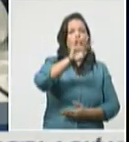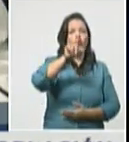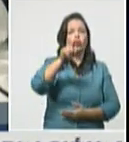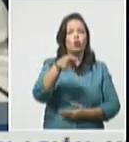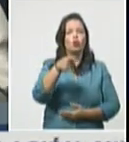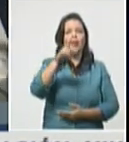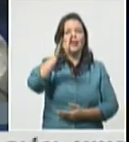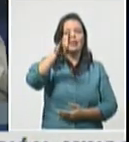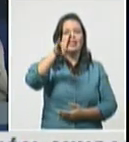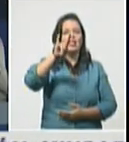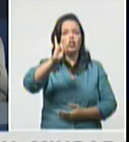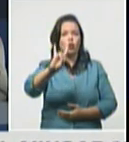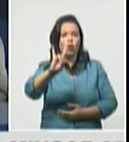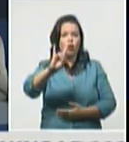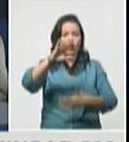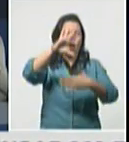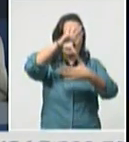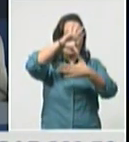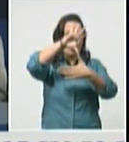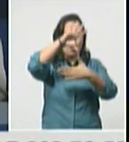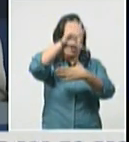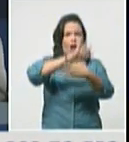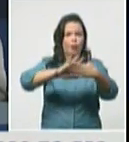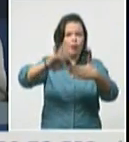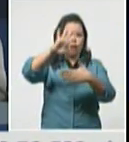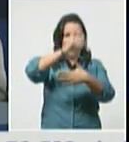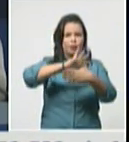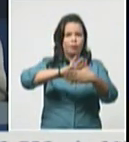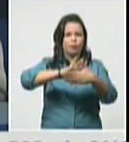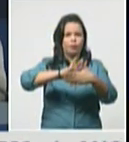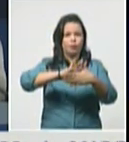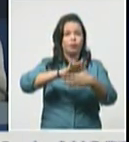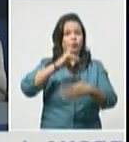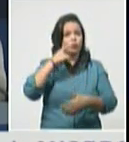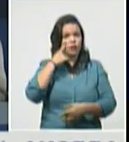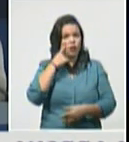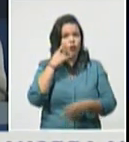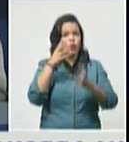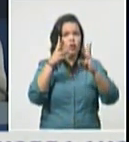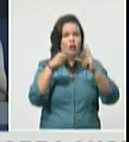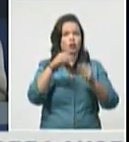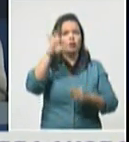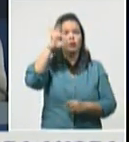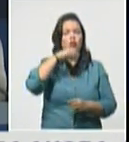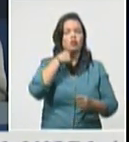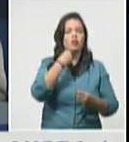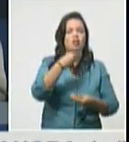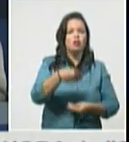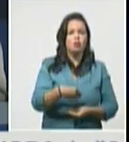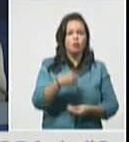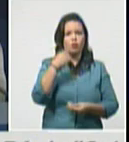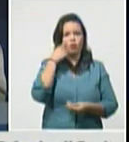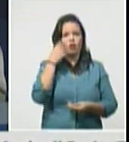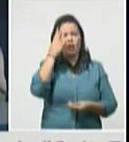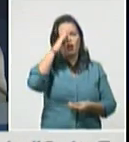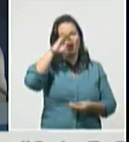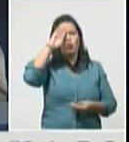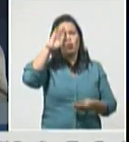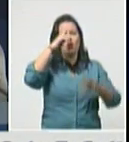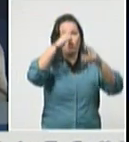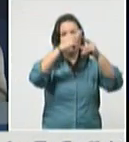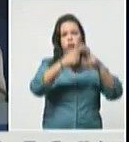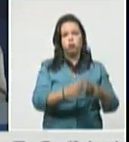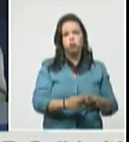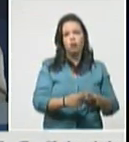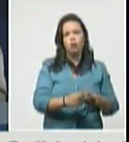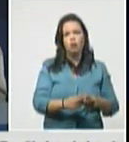región de las Américas. Con esta letalidad que tiene Cuba se ubica en el lugar número